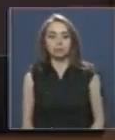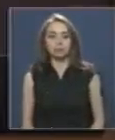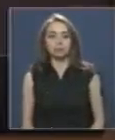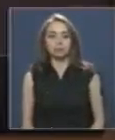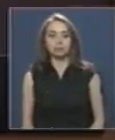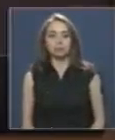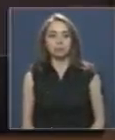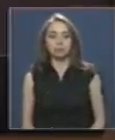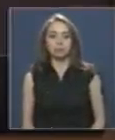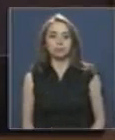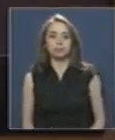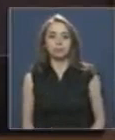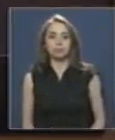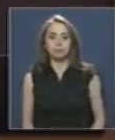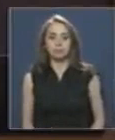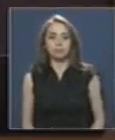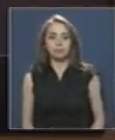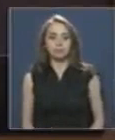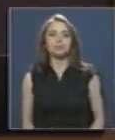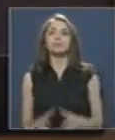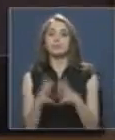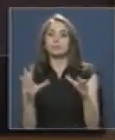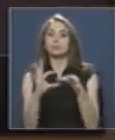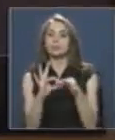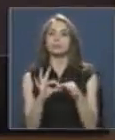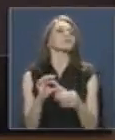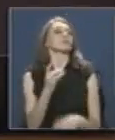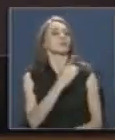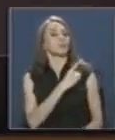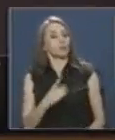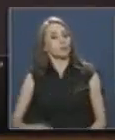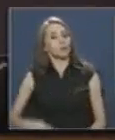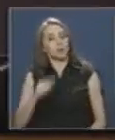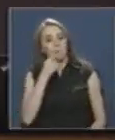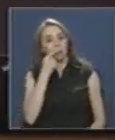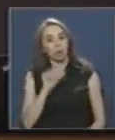Muchas gracias, diputado Aut. Tiene la palabra el diputado